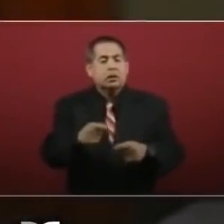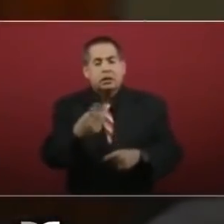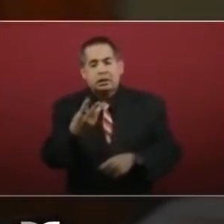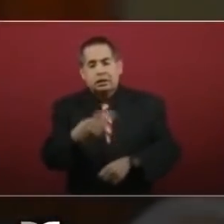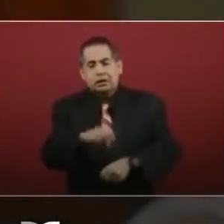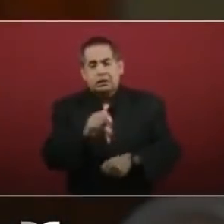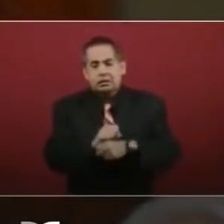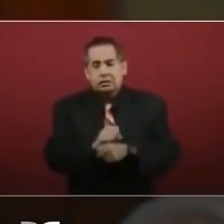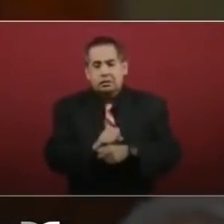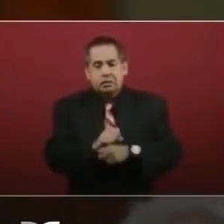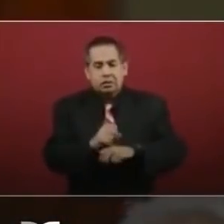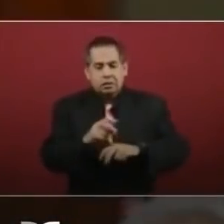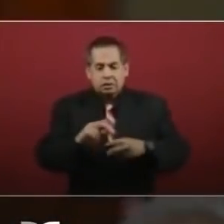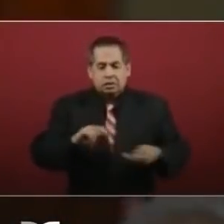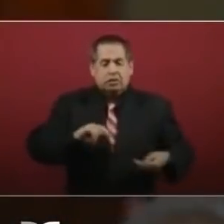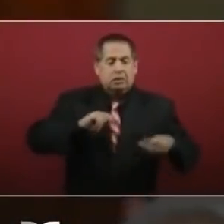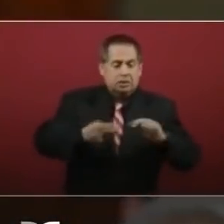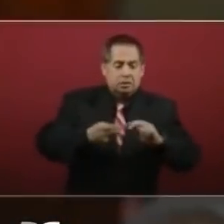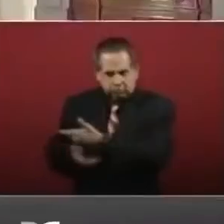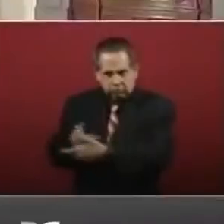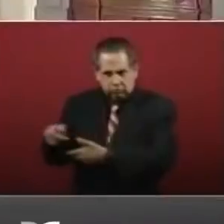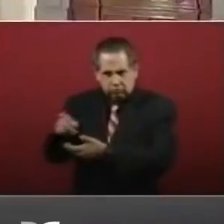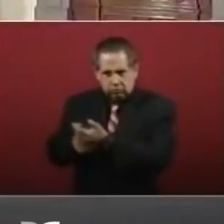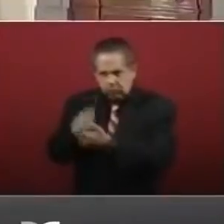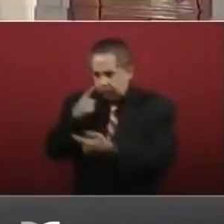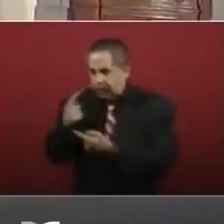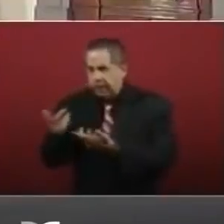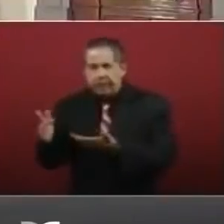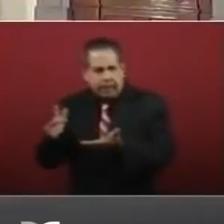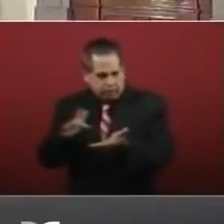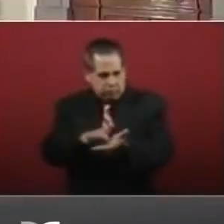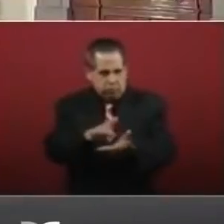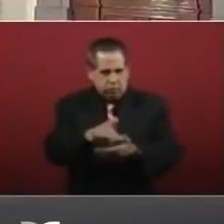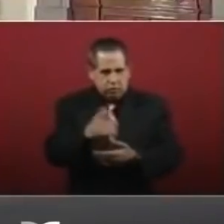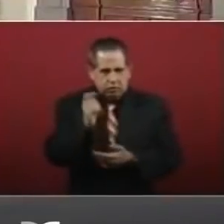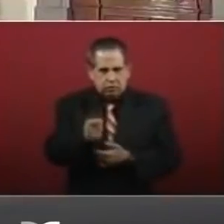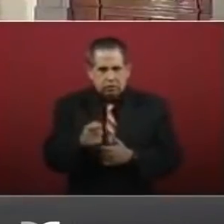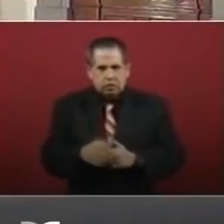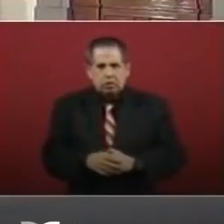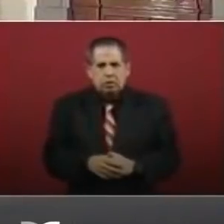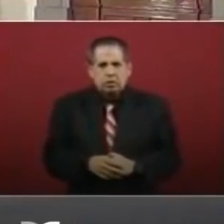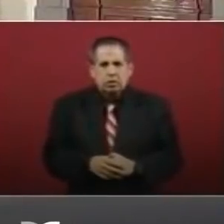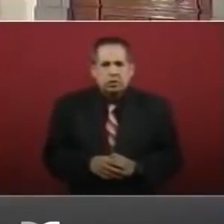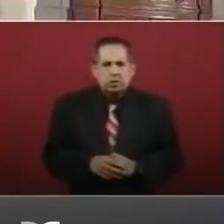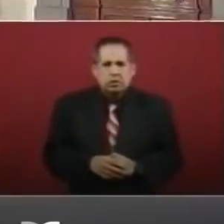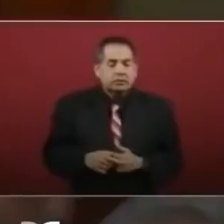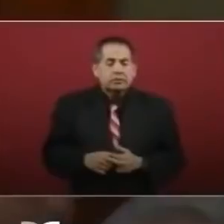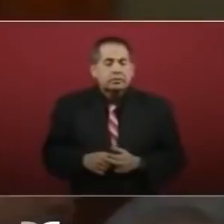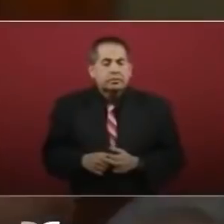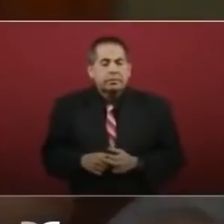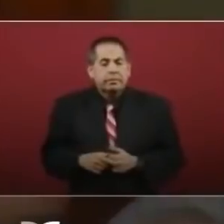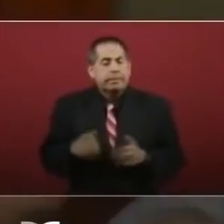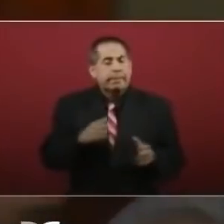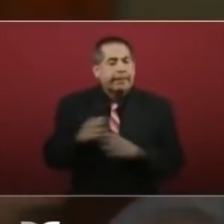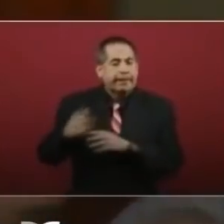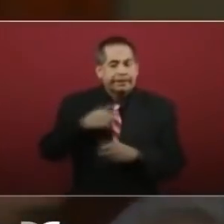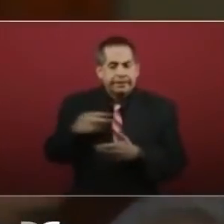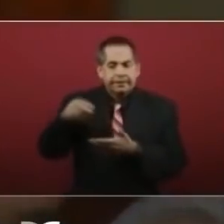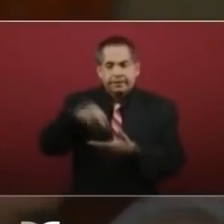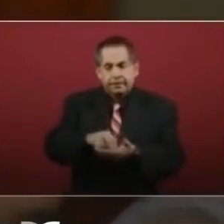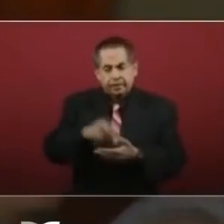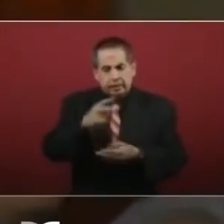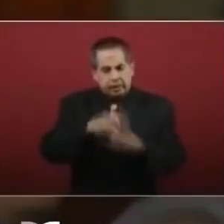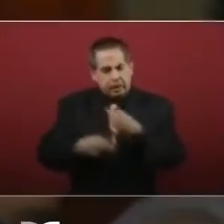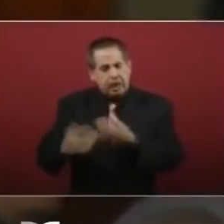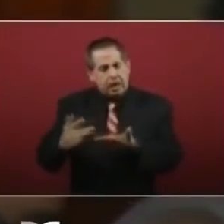conferencia diaria del presidente Andrés Manuel López Obrador. Ahí pidió ayuda porque temía por su vida. Escuchemos. Para pedirle